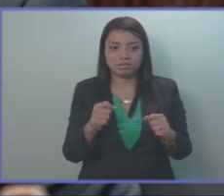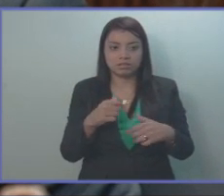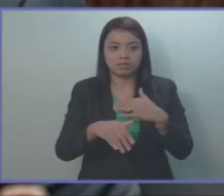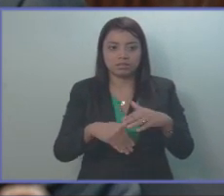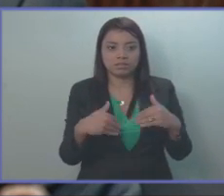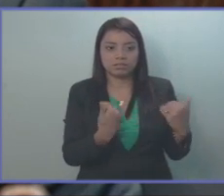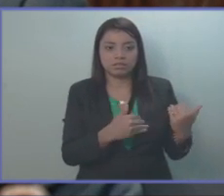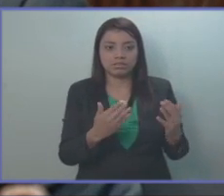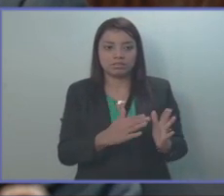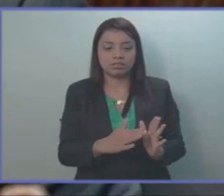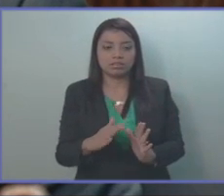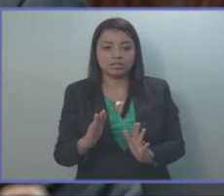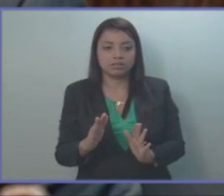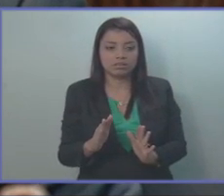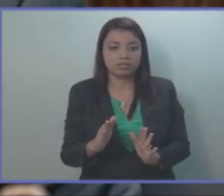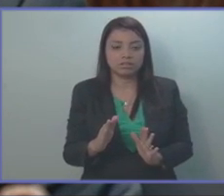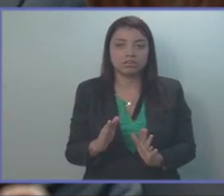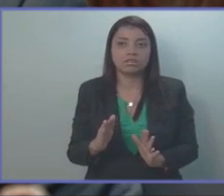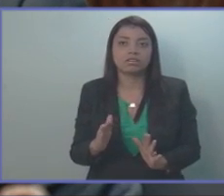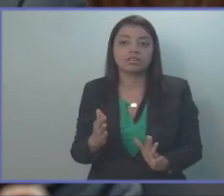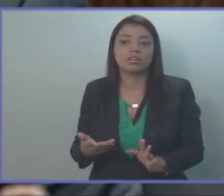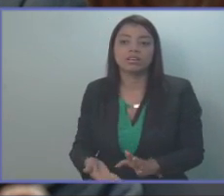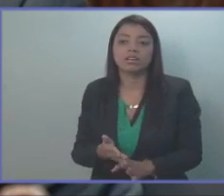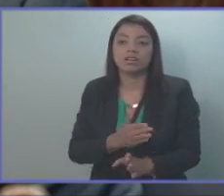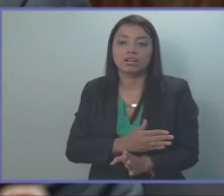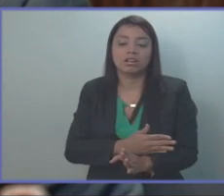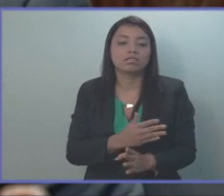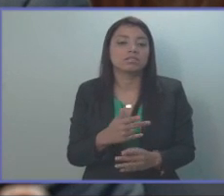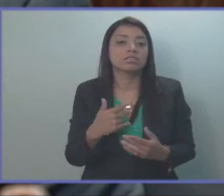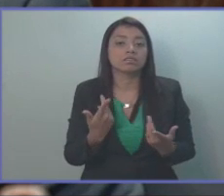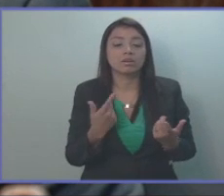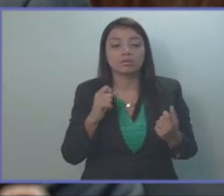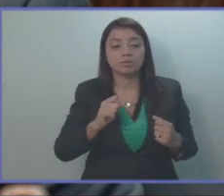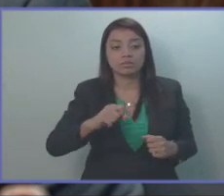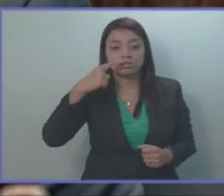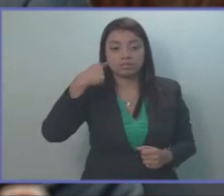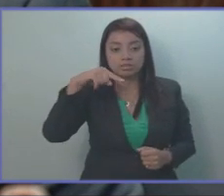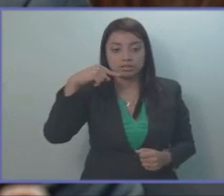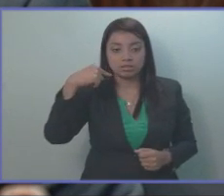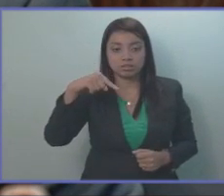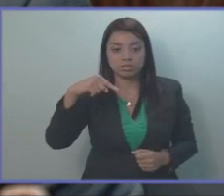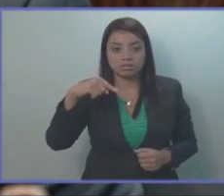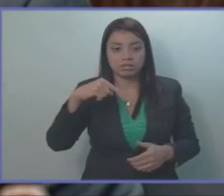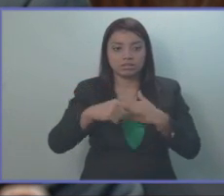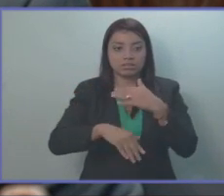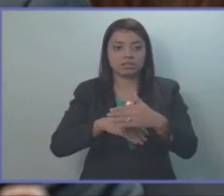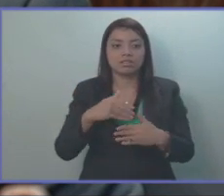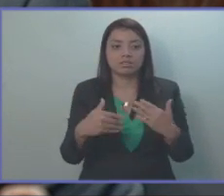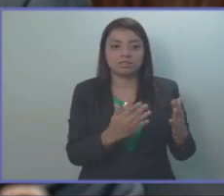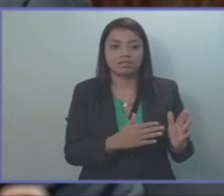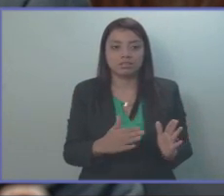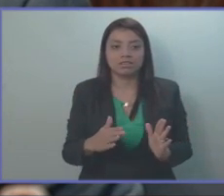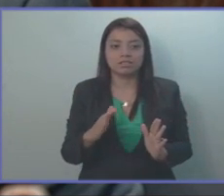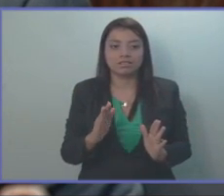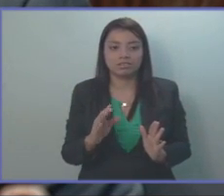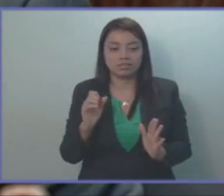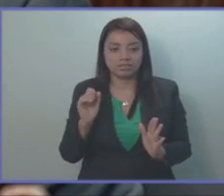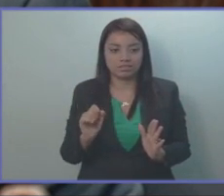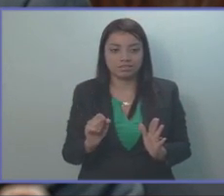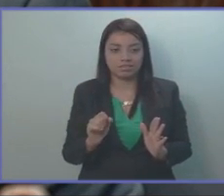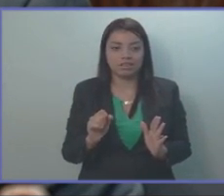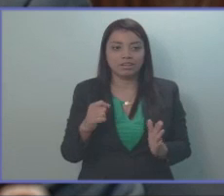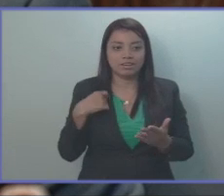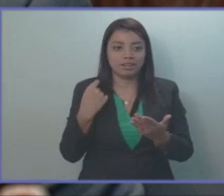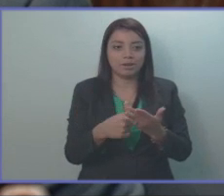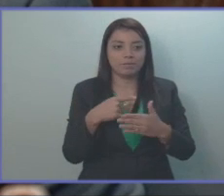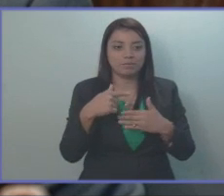país. Lo anterior, en aras de procurar que no se vulnere la seguridad ciudadana mediante atentados